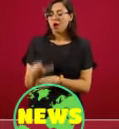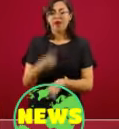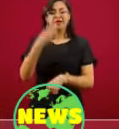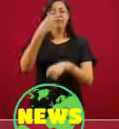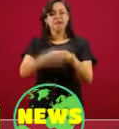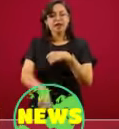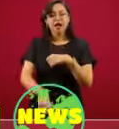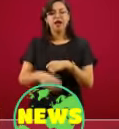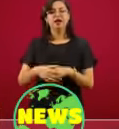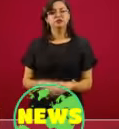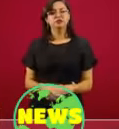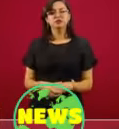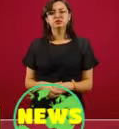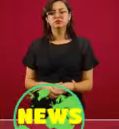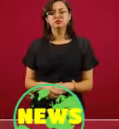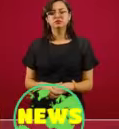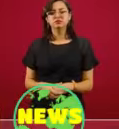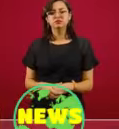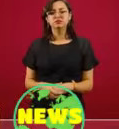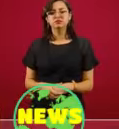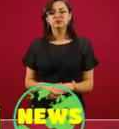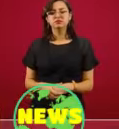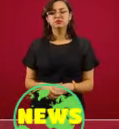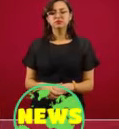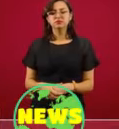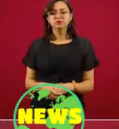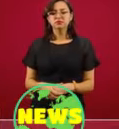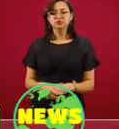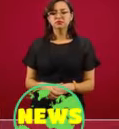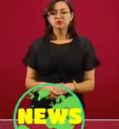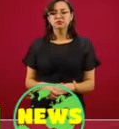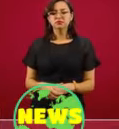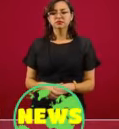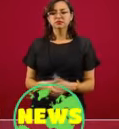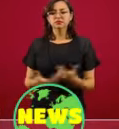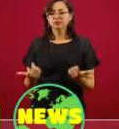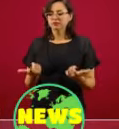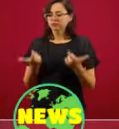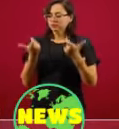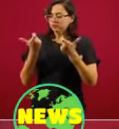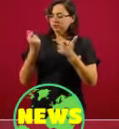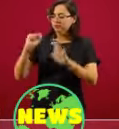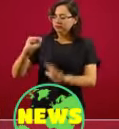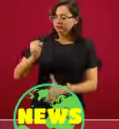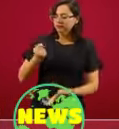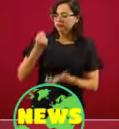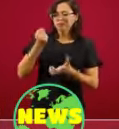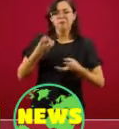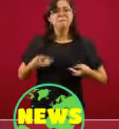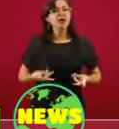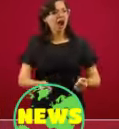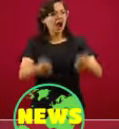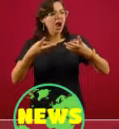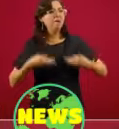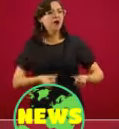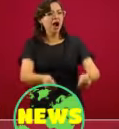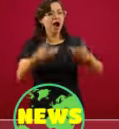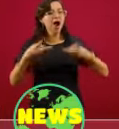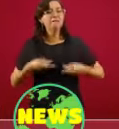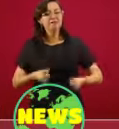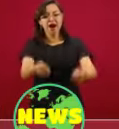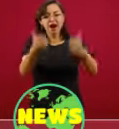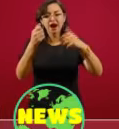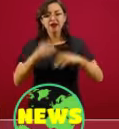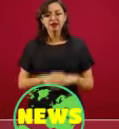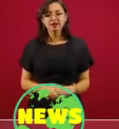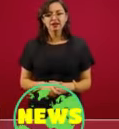el daño que causó el que se haya derrochado el dinero cuando el barril de petróleo